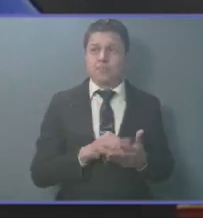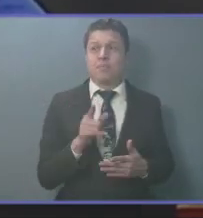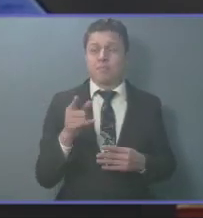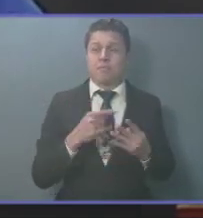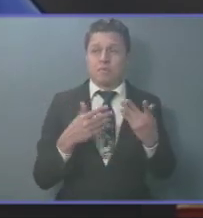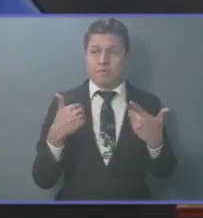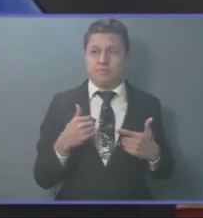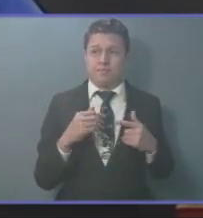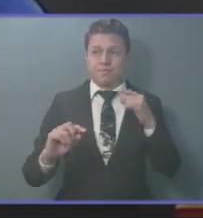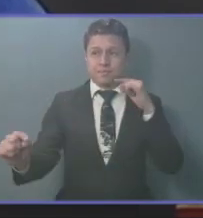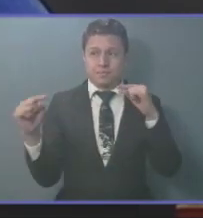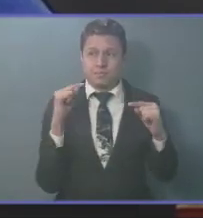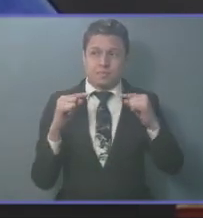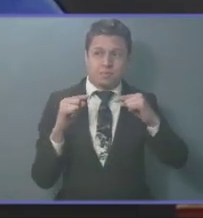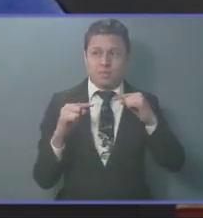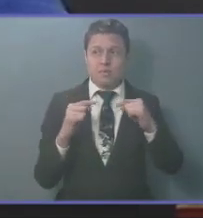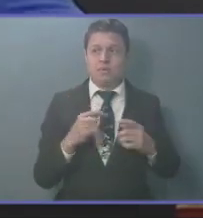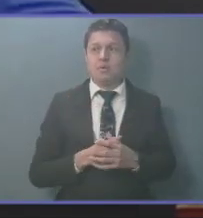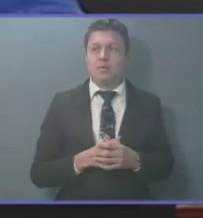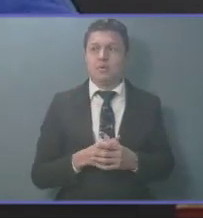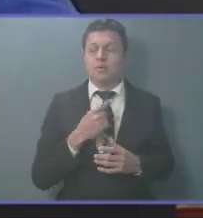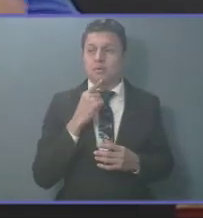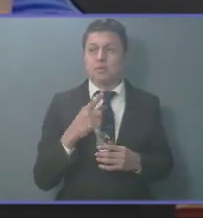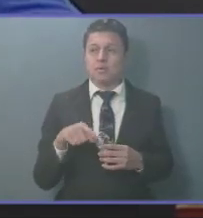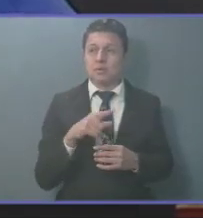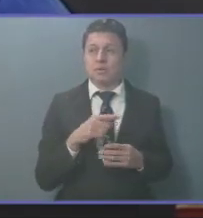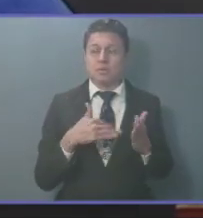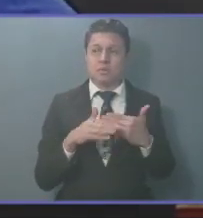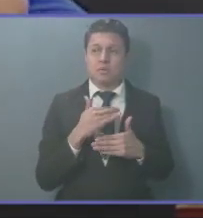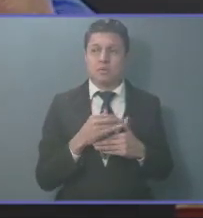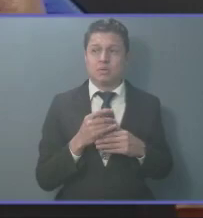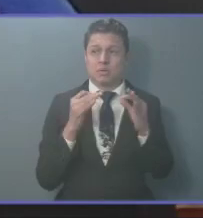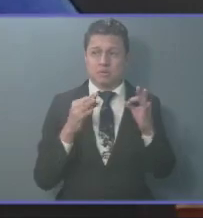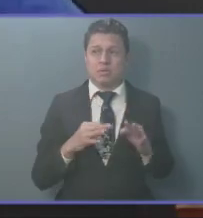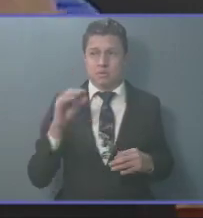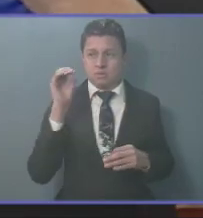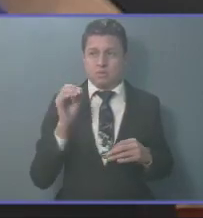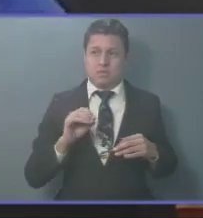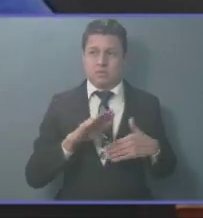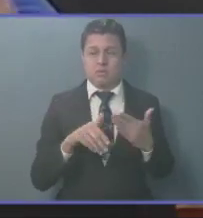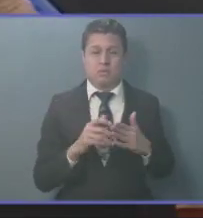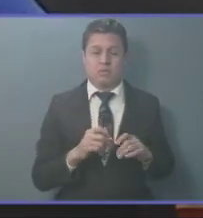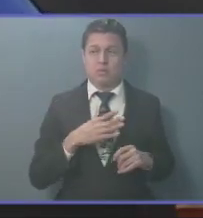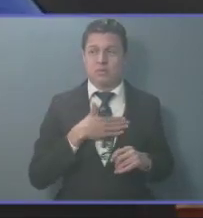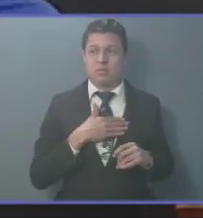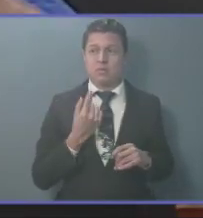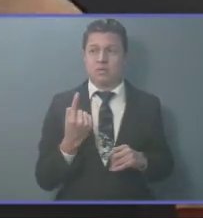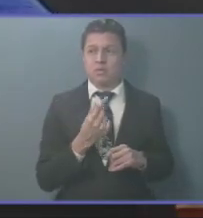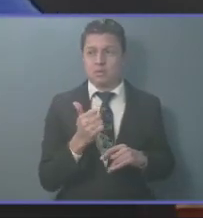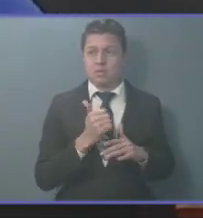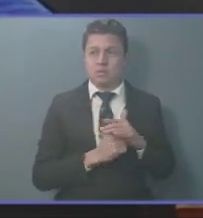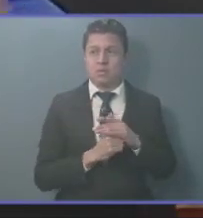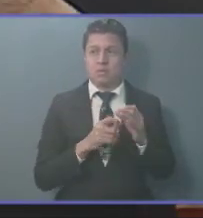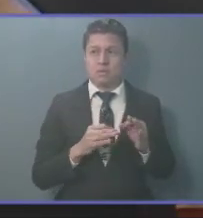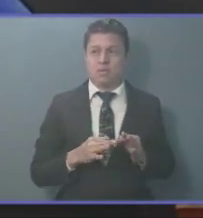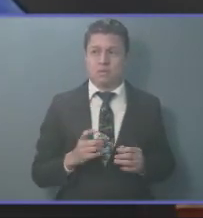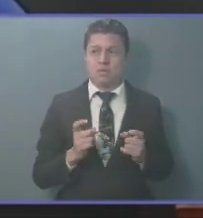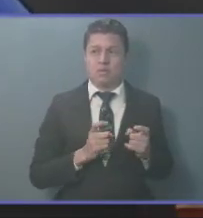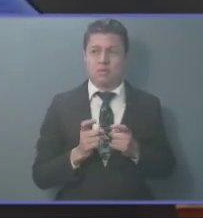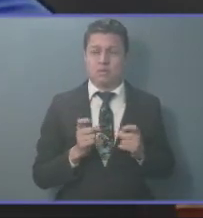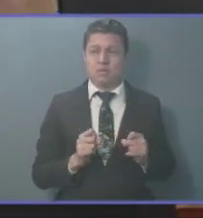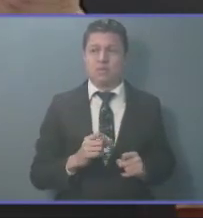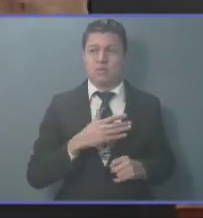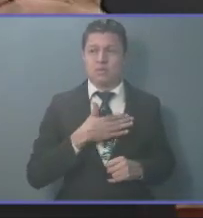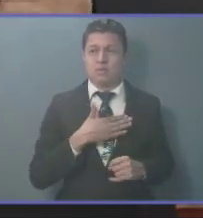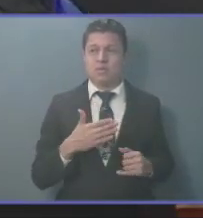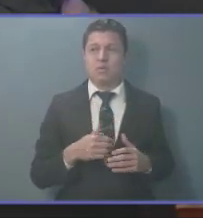decreto ejecutivo en el cual declararon la tendencia a tener encerrada a la gente como medida para contener